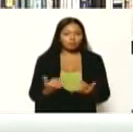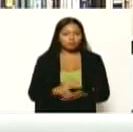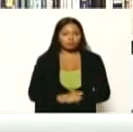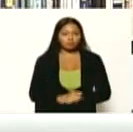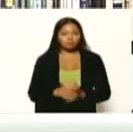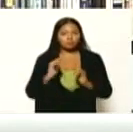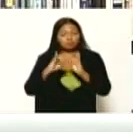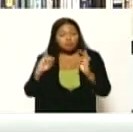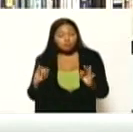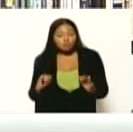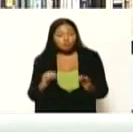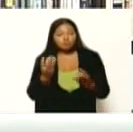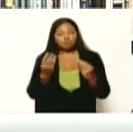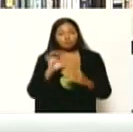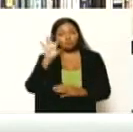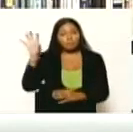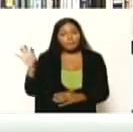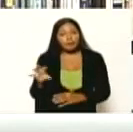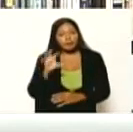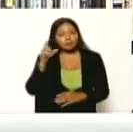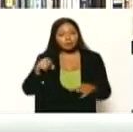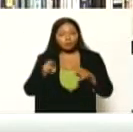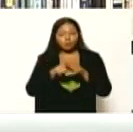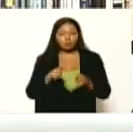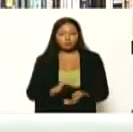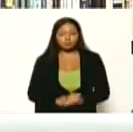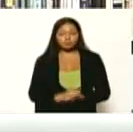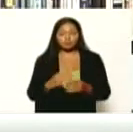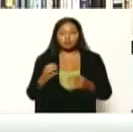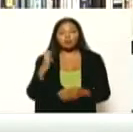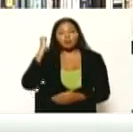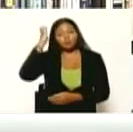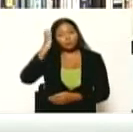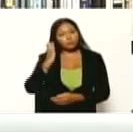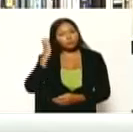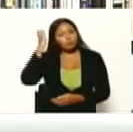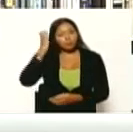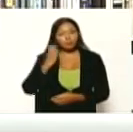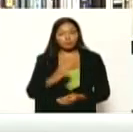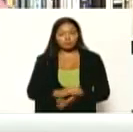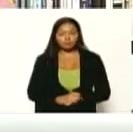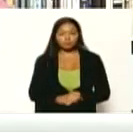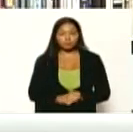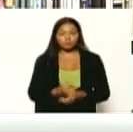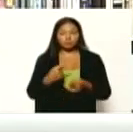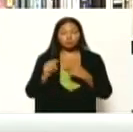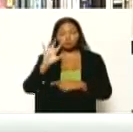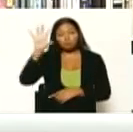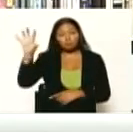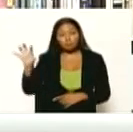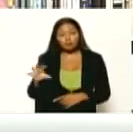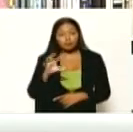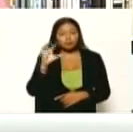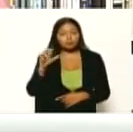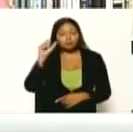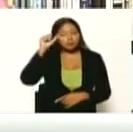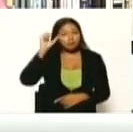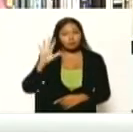Esto mismo ha pasado en muchos países, en Europa, en otros países, en el